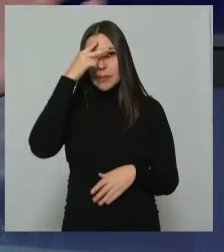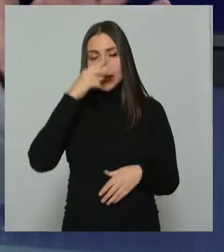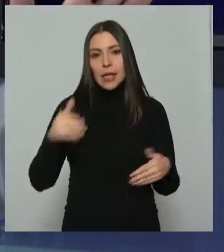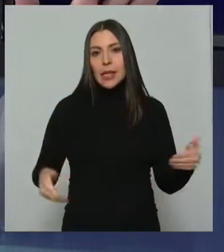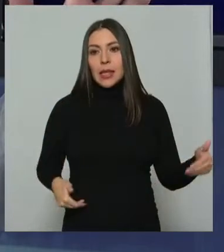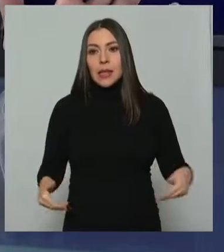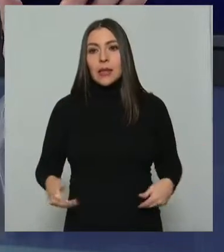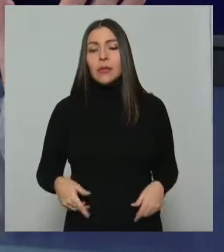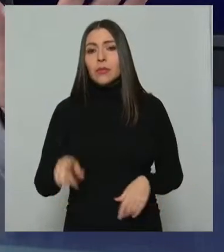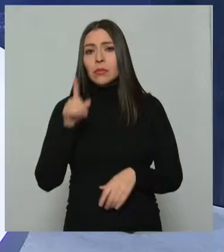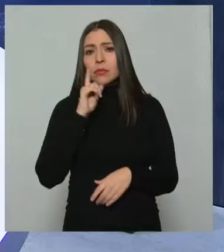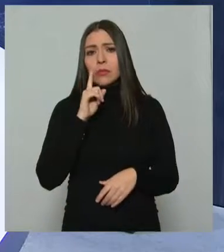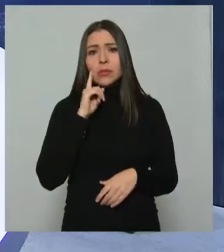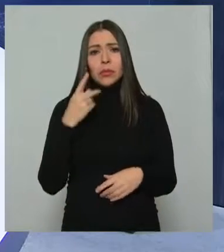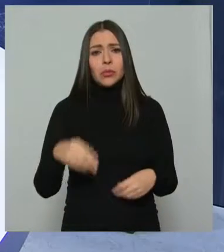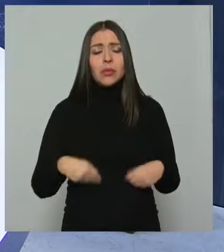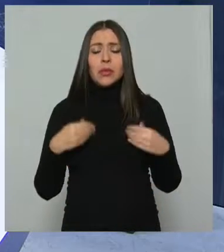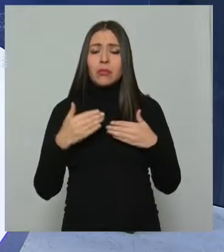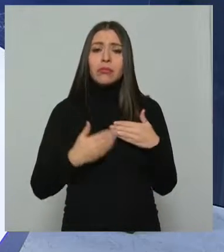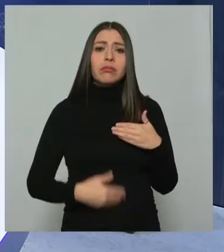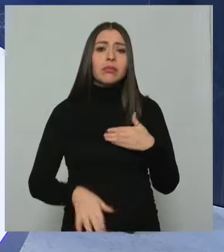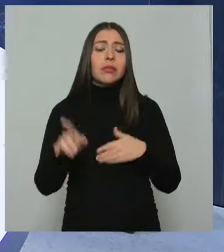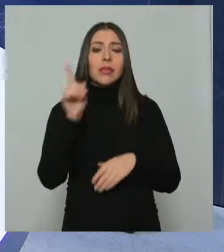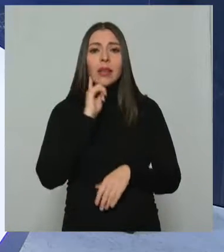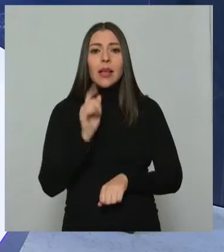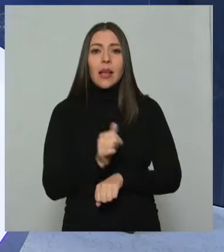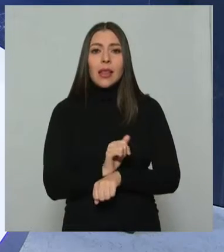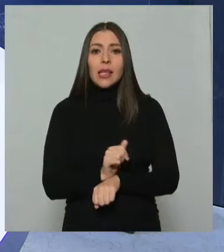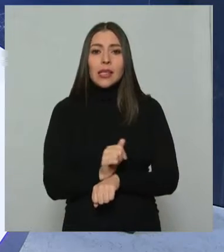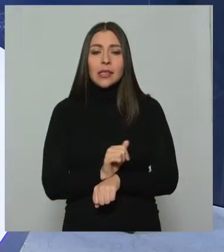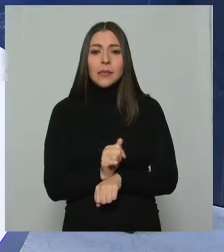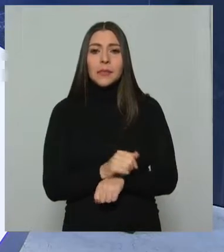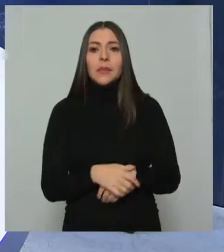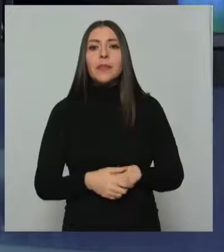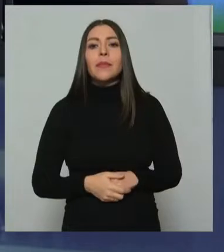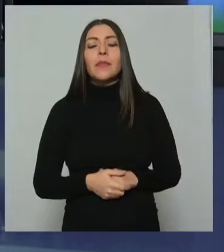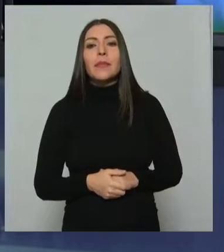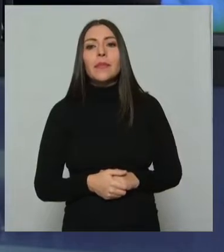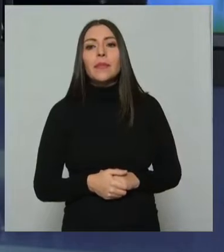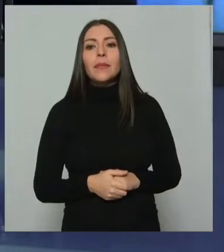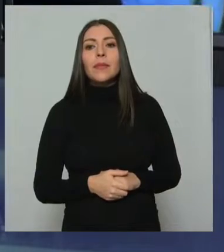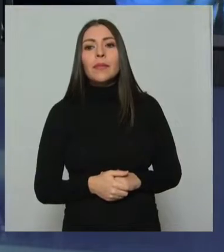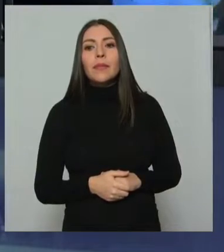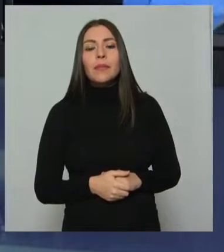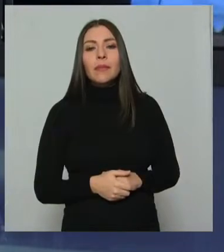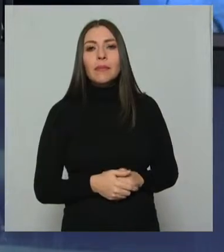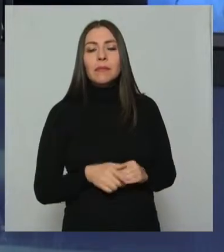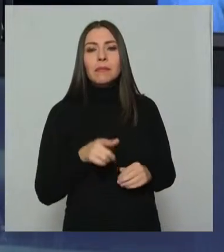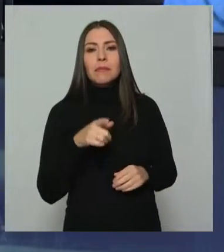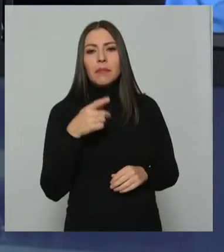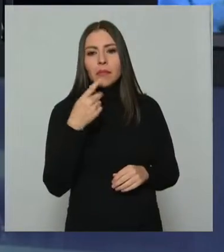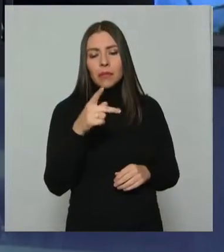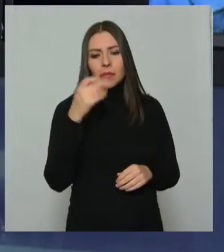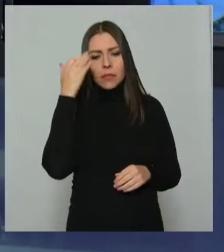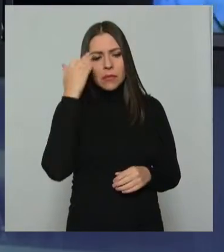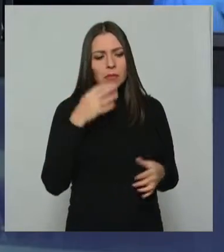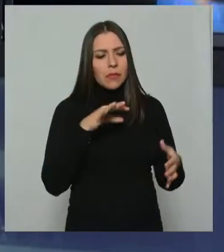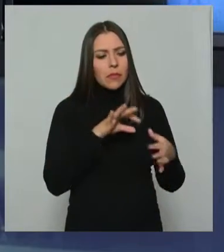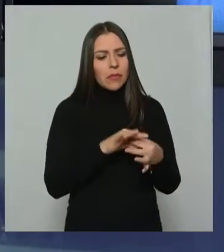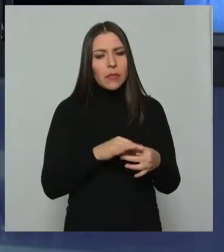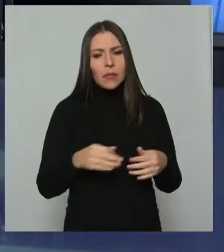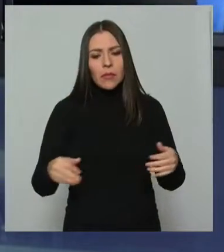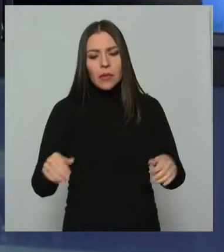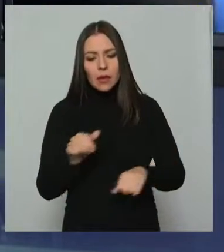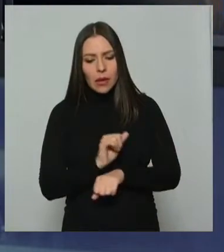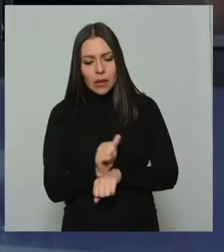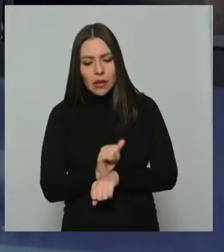sido actriz durante toda la vida también, habría que señalarlo, que combinó durante un tiempo la posibilidad de ser actriz